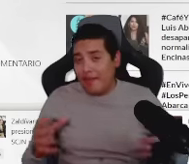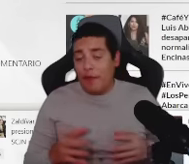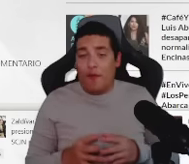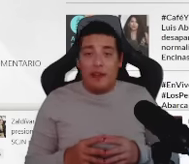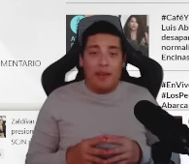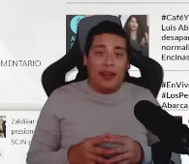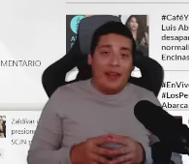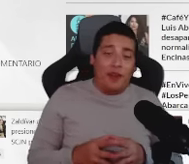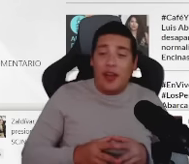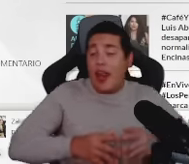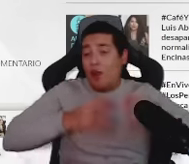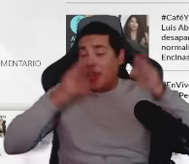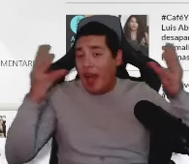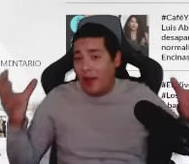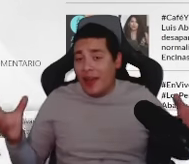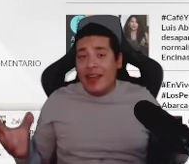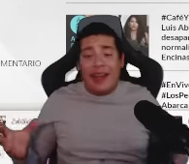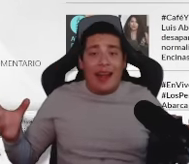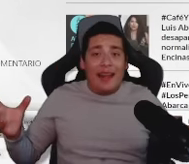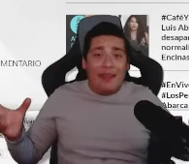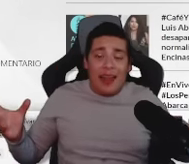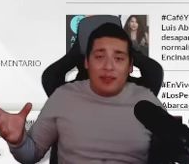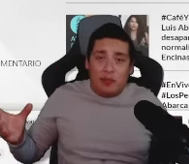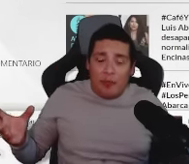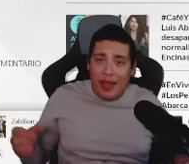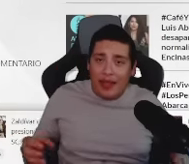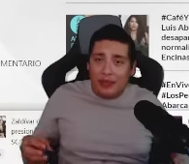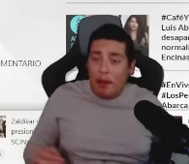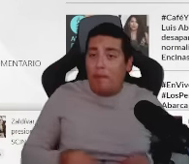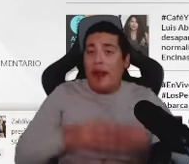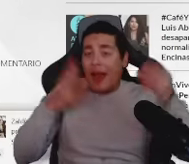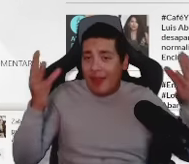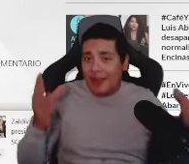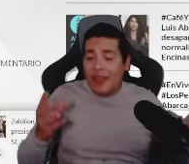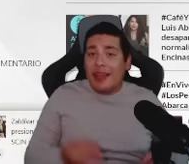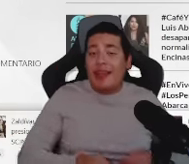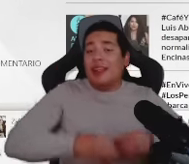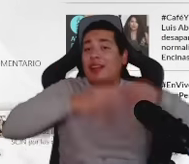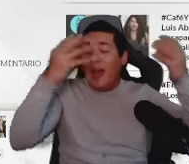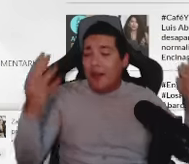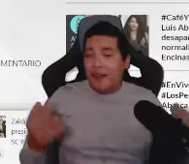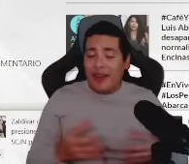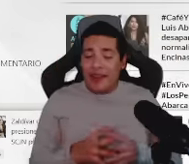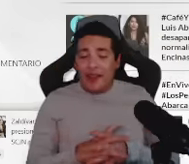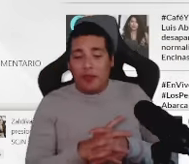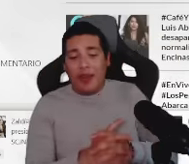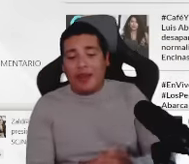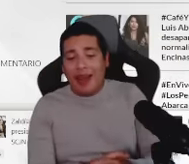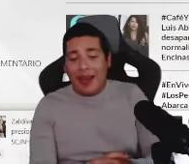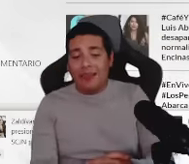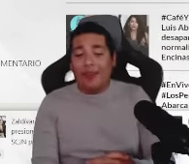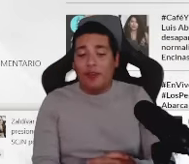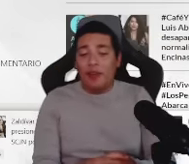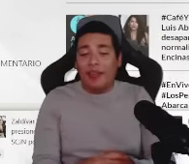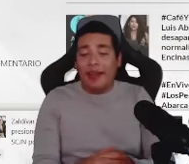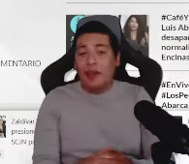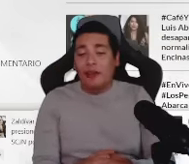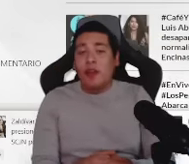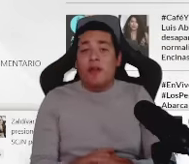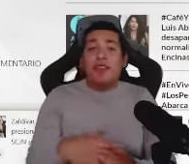felipe calderón elogiaba que las más preparadas que trataban de darle seguridad a las y los